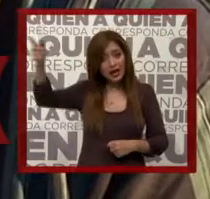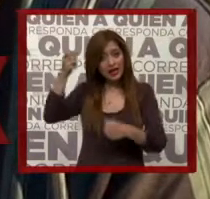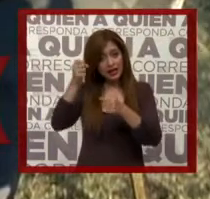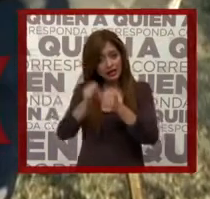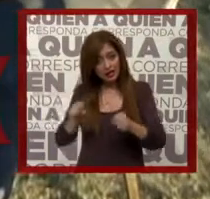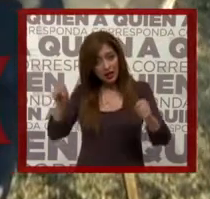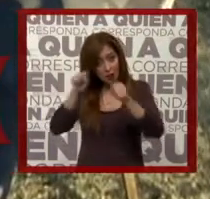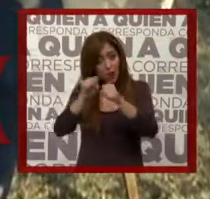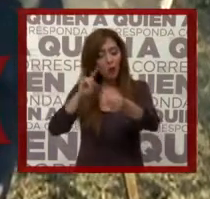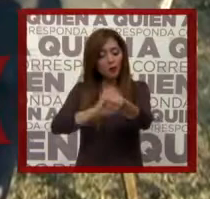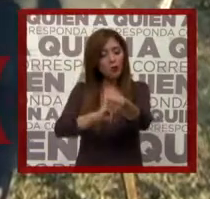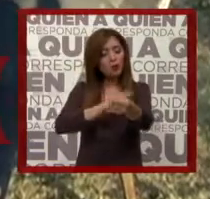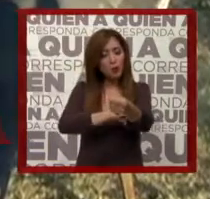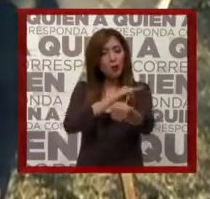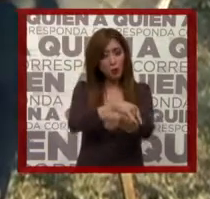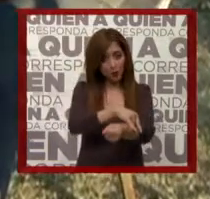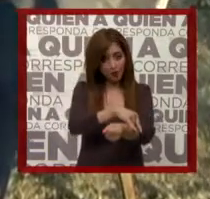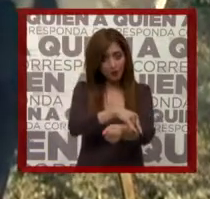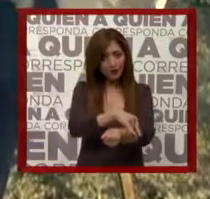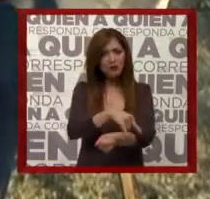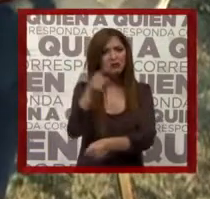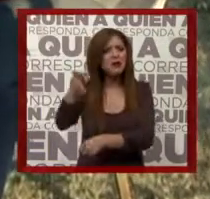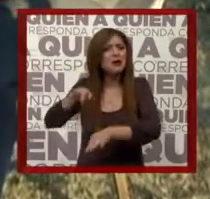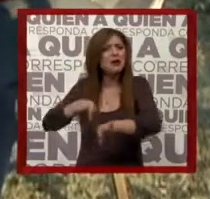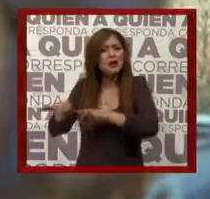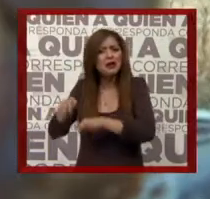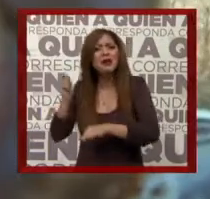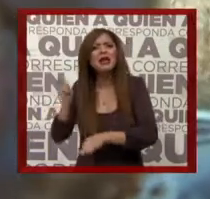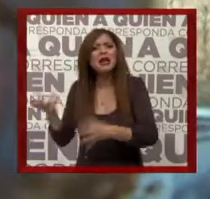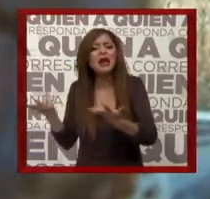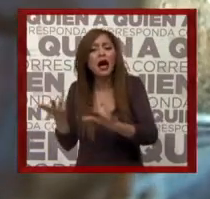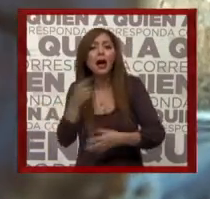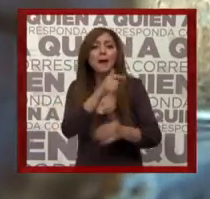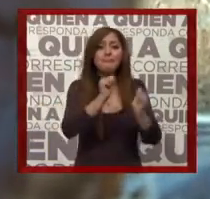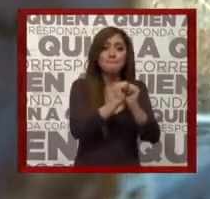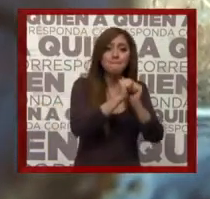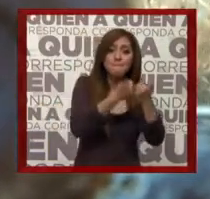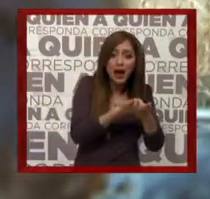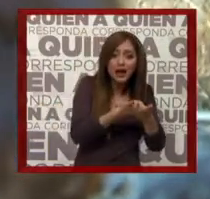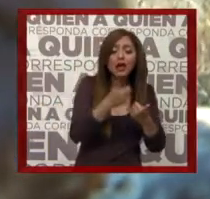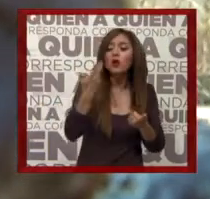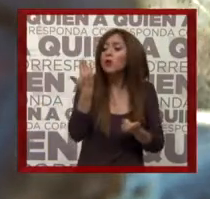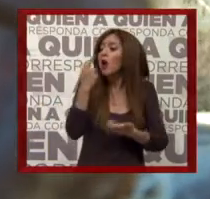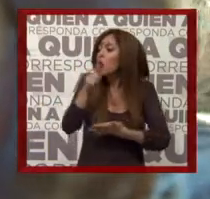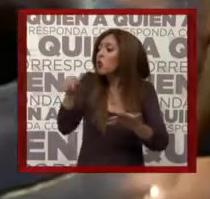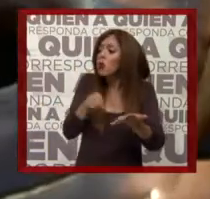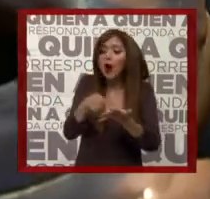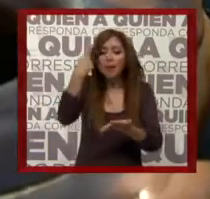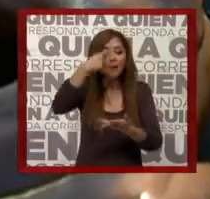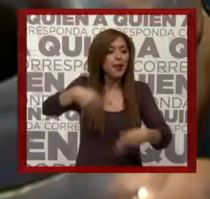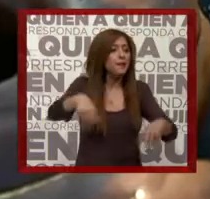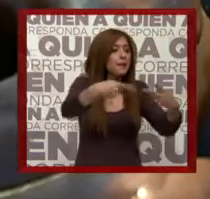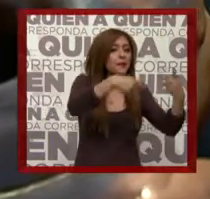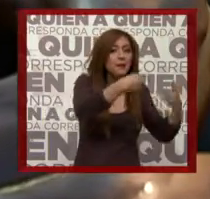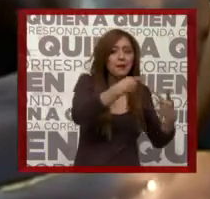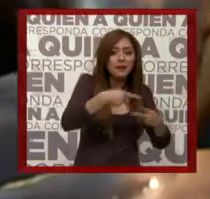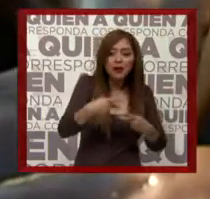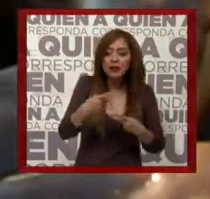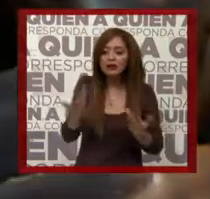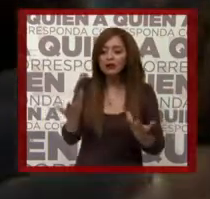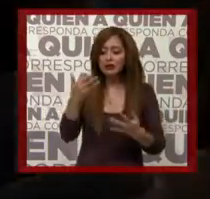parches. Él sobrevive de preparar pan dulce, pero no tiene lugar para venderlo y la mayoría de las veces ni el dinero para